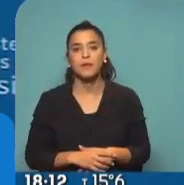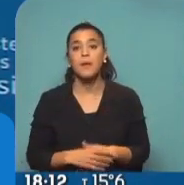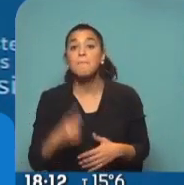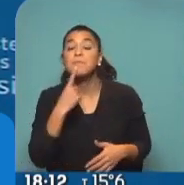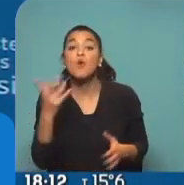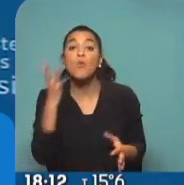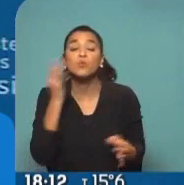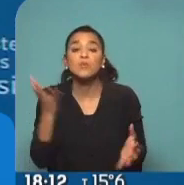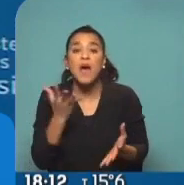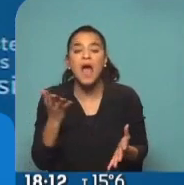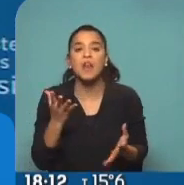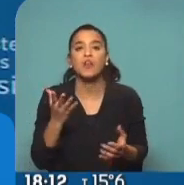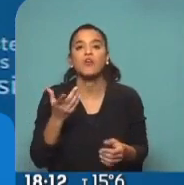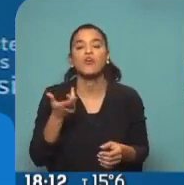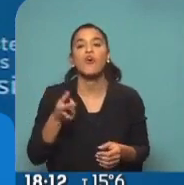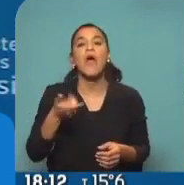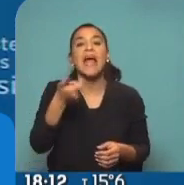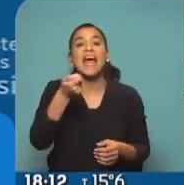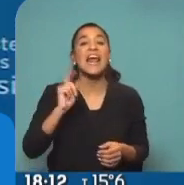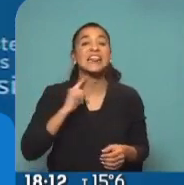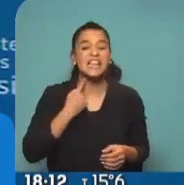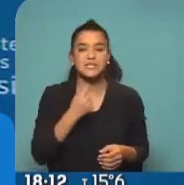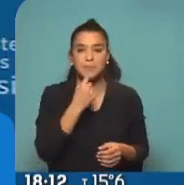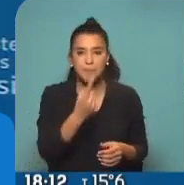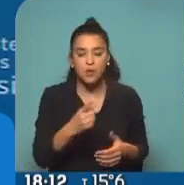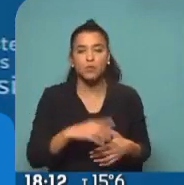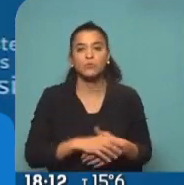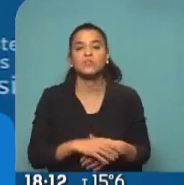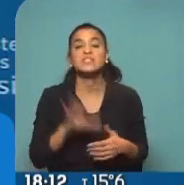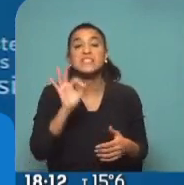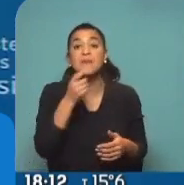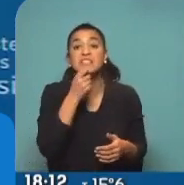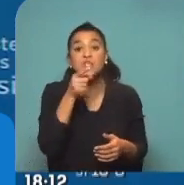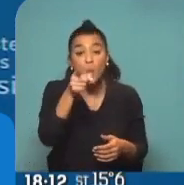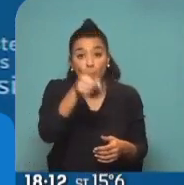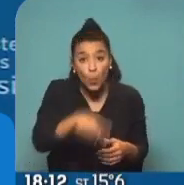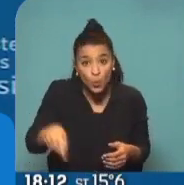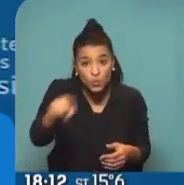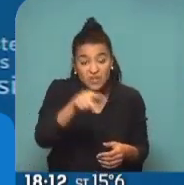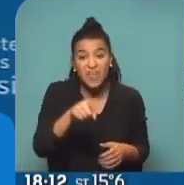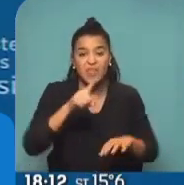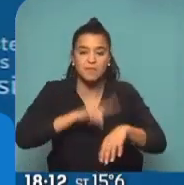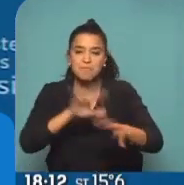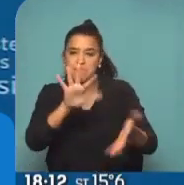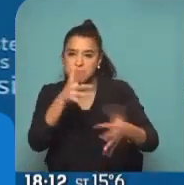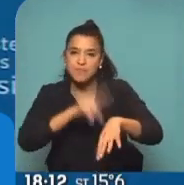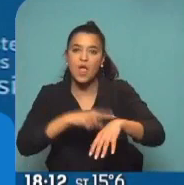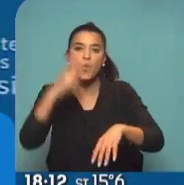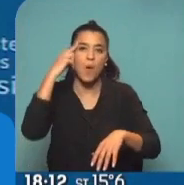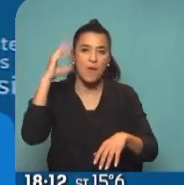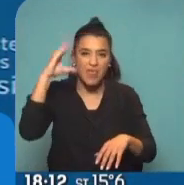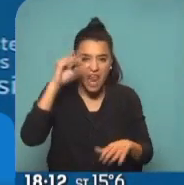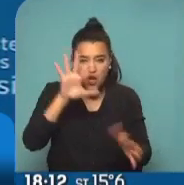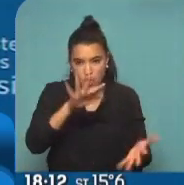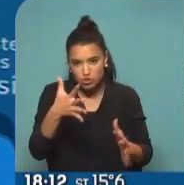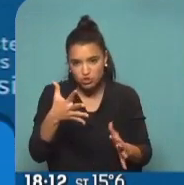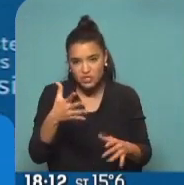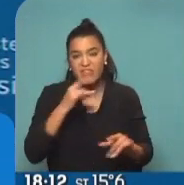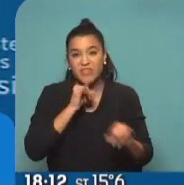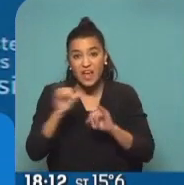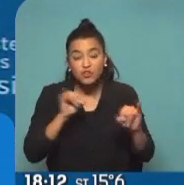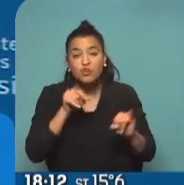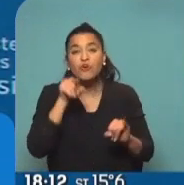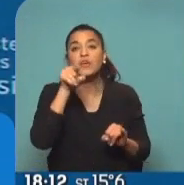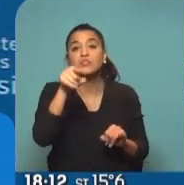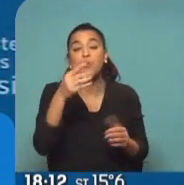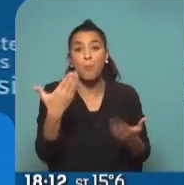¿Podemos hacer una pregunta? Valeria San Pedro, de Canal 13 y Todo Noticias. Saber si creen, si estiman que alrededor de esa hora, las 21 que normalmente conocíamos los datos, esos